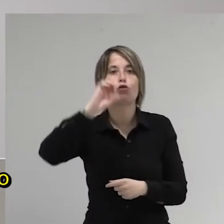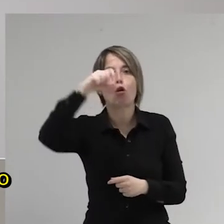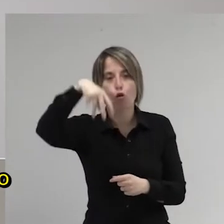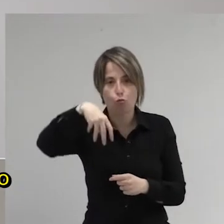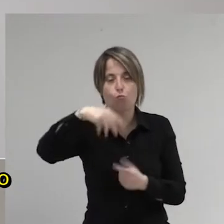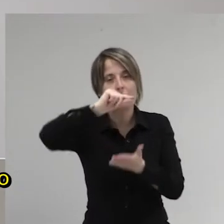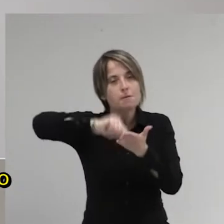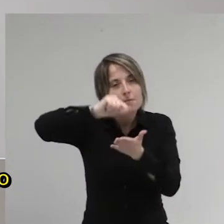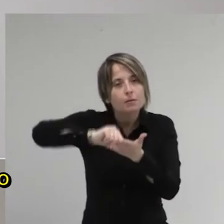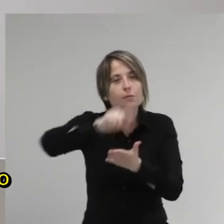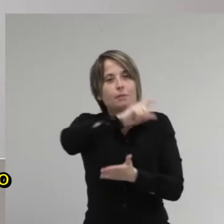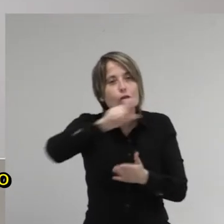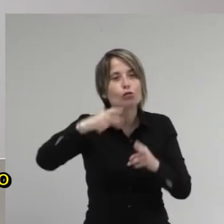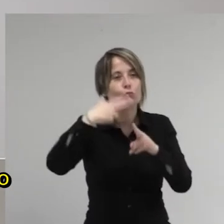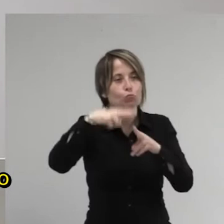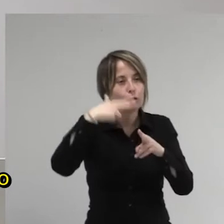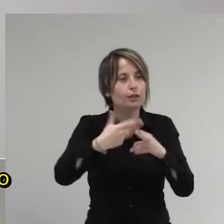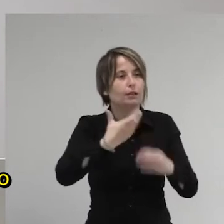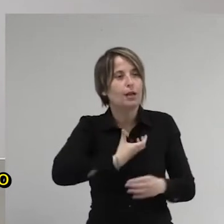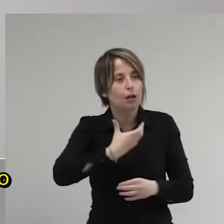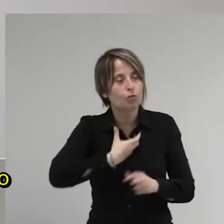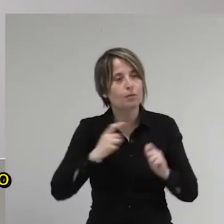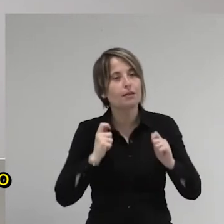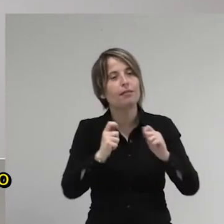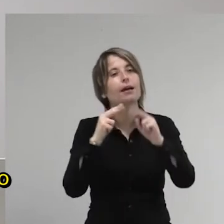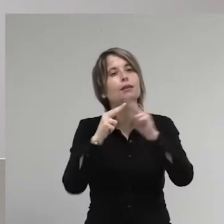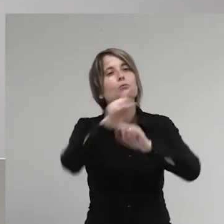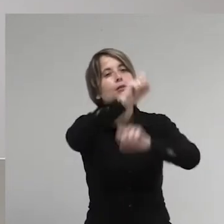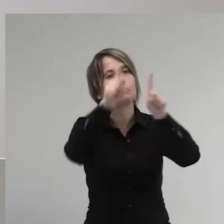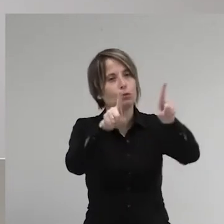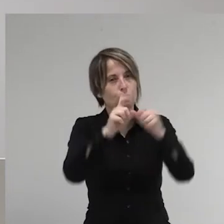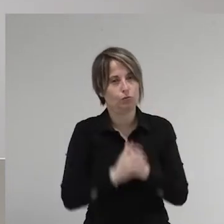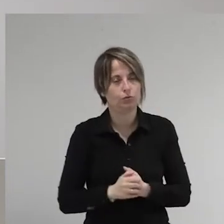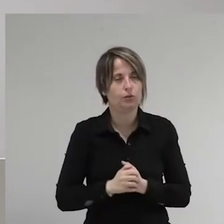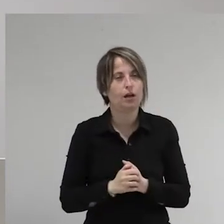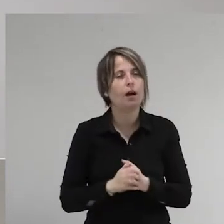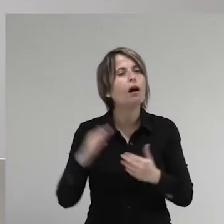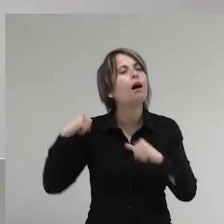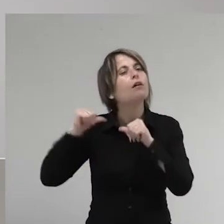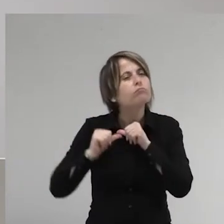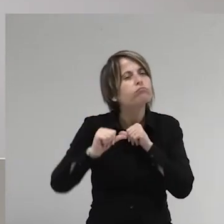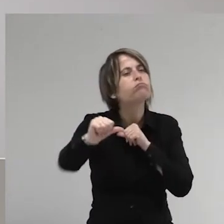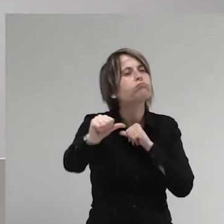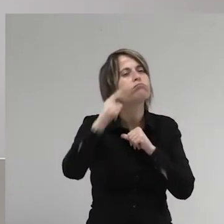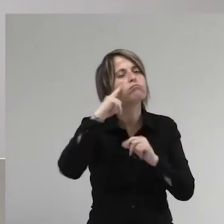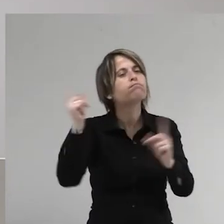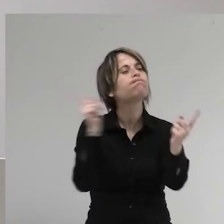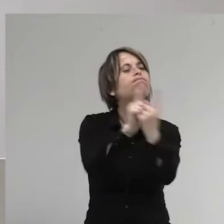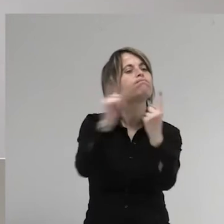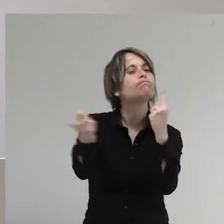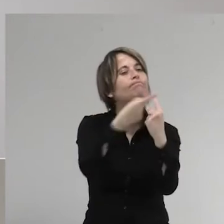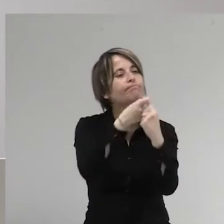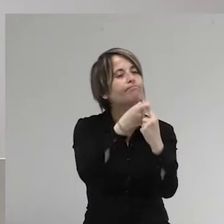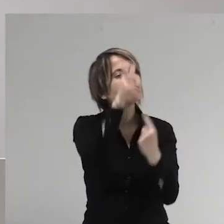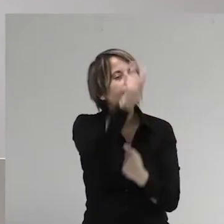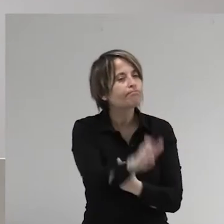las políticas del ayuntamiento respondan a la siguiente pregunta. ¿Hasta cuándo se llevarán a cabo identificaciones